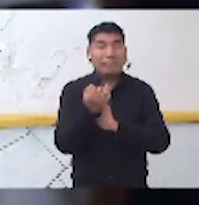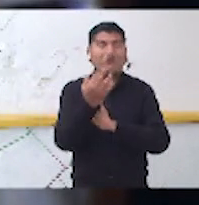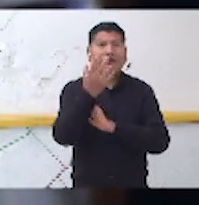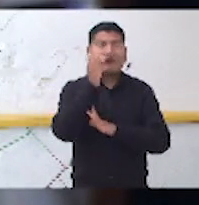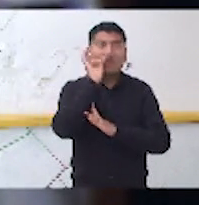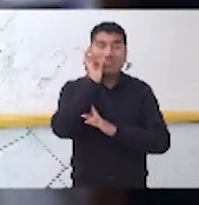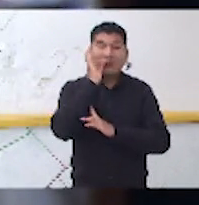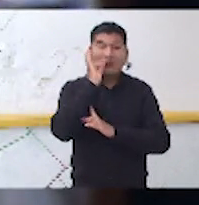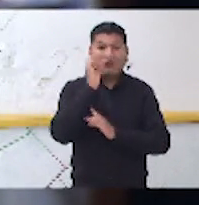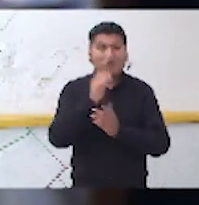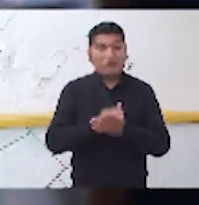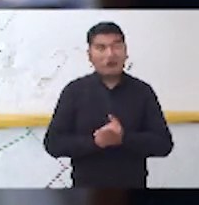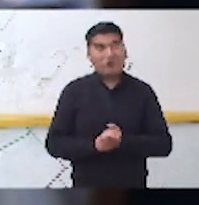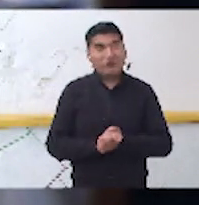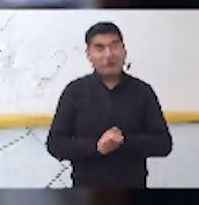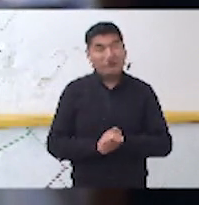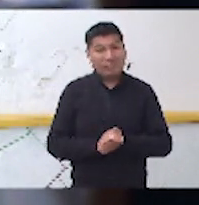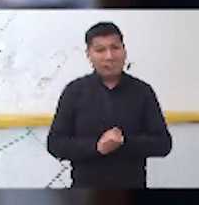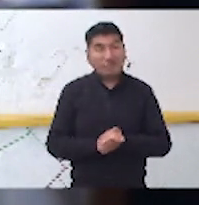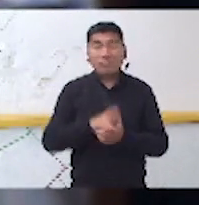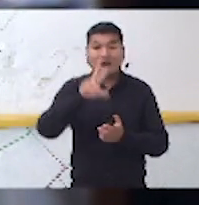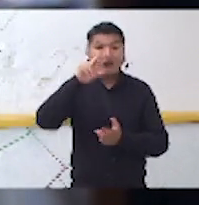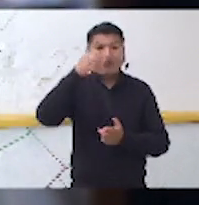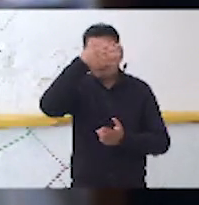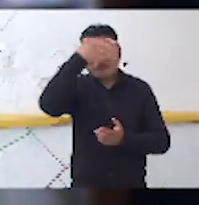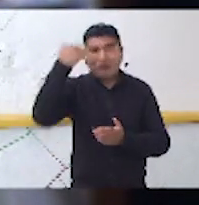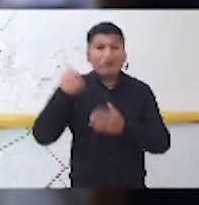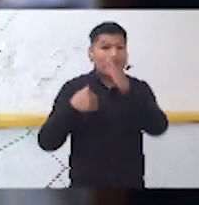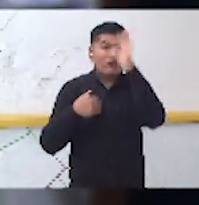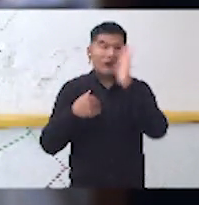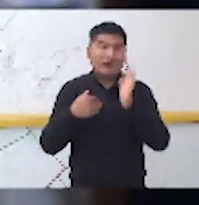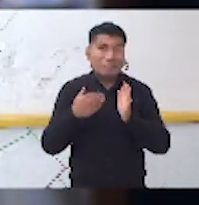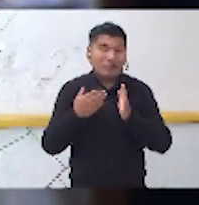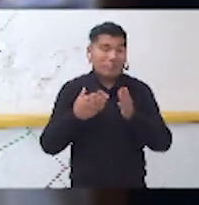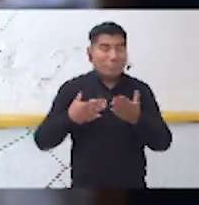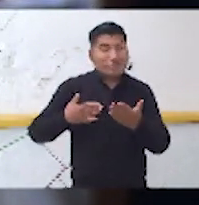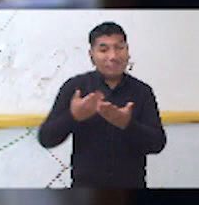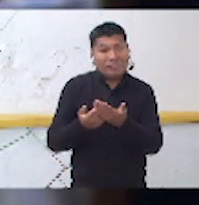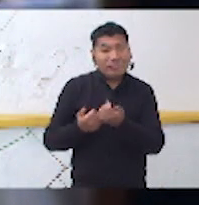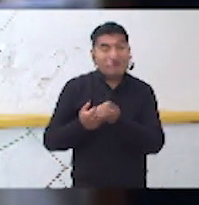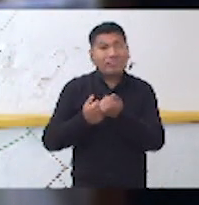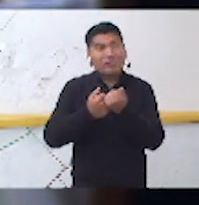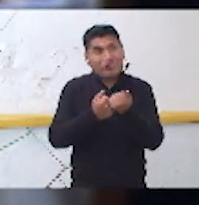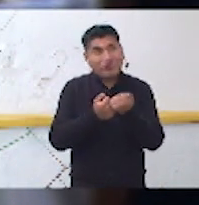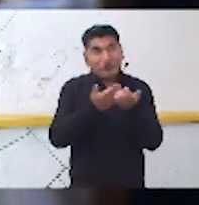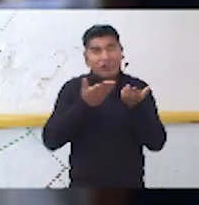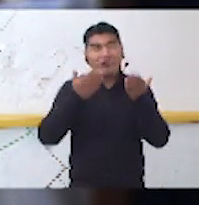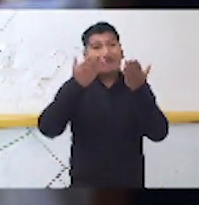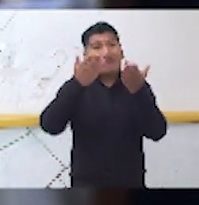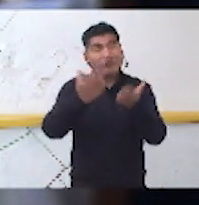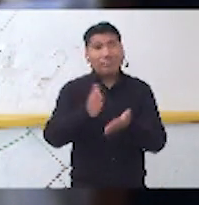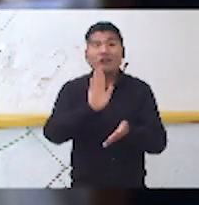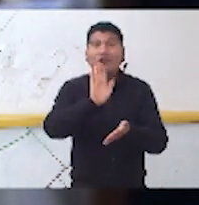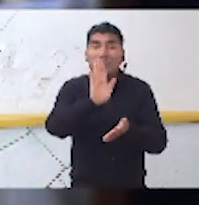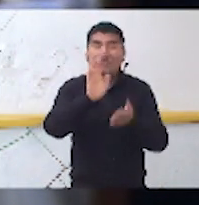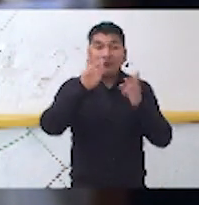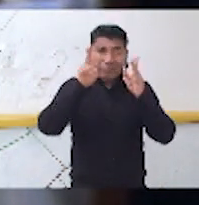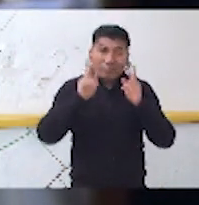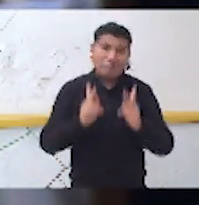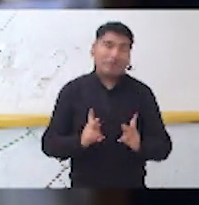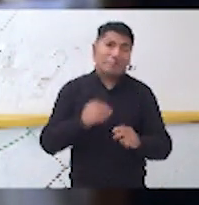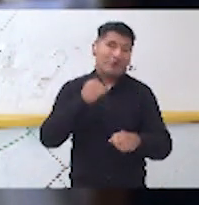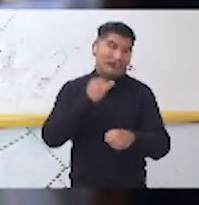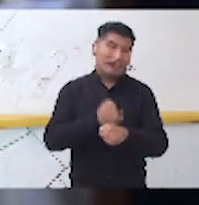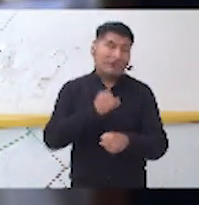fruto. No se olviden nunca del servicio a la caridad. En su persona la Iglesia se